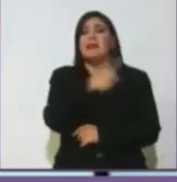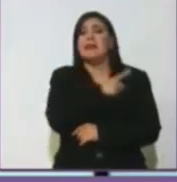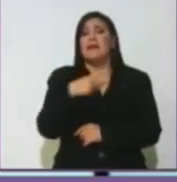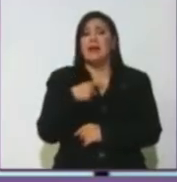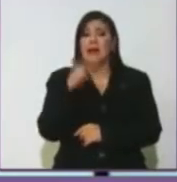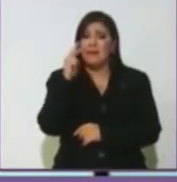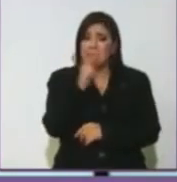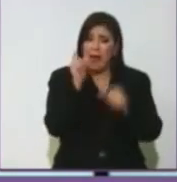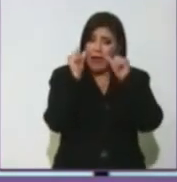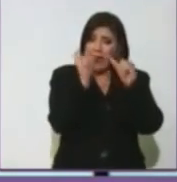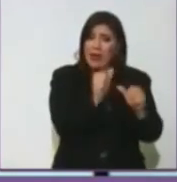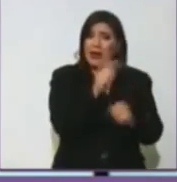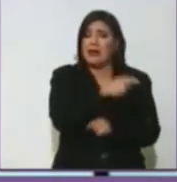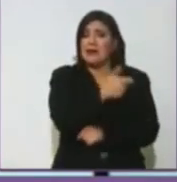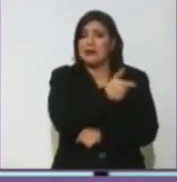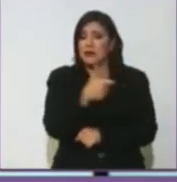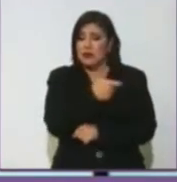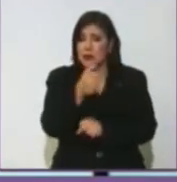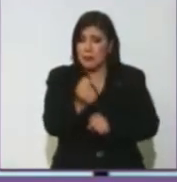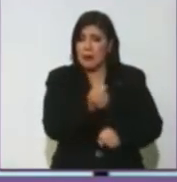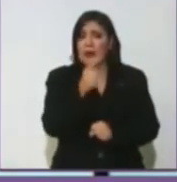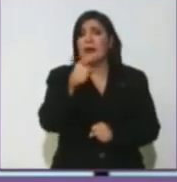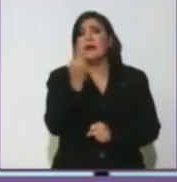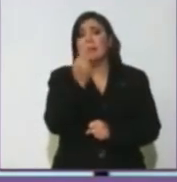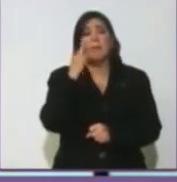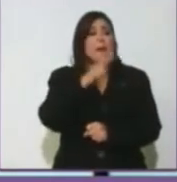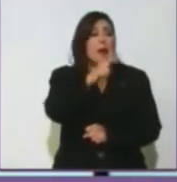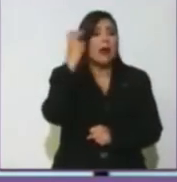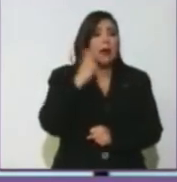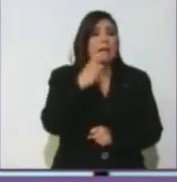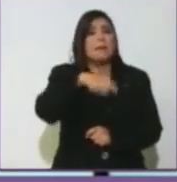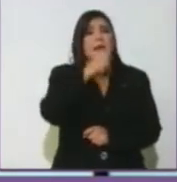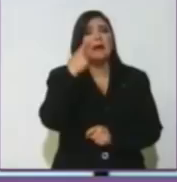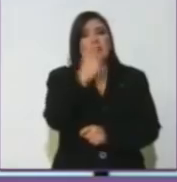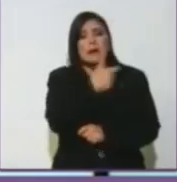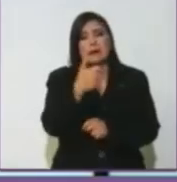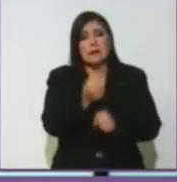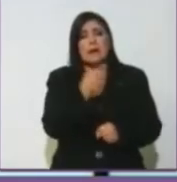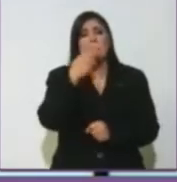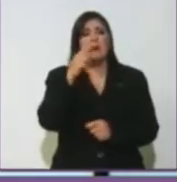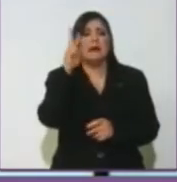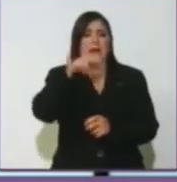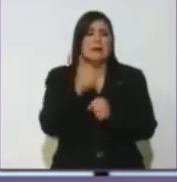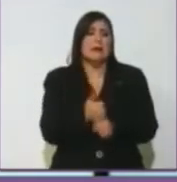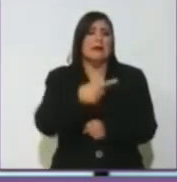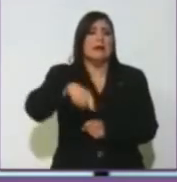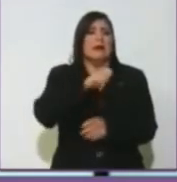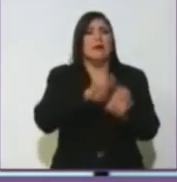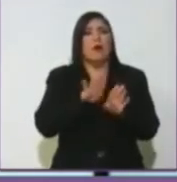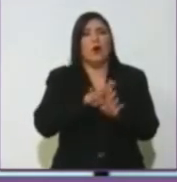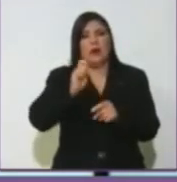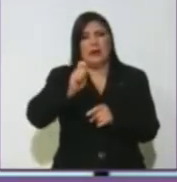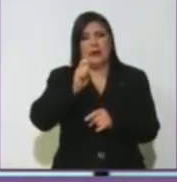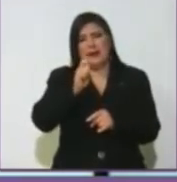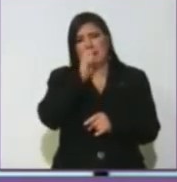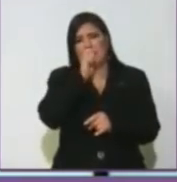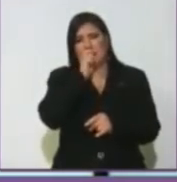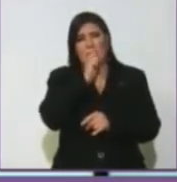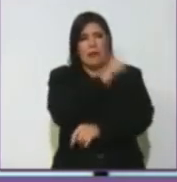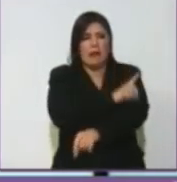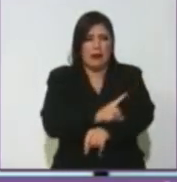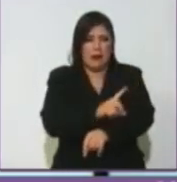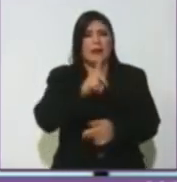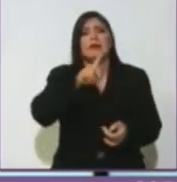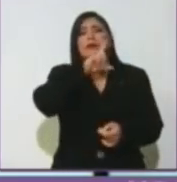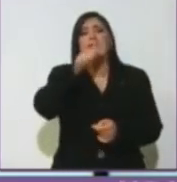xochimilco ojala que vayas de gira a xochimilco para ver cómo sufre la gente con los narco delegados y en cuauhtémoc la operación